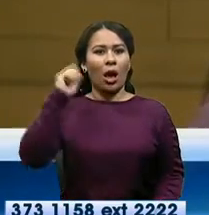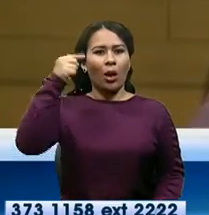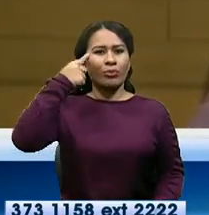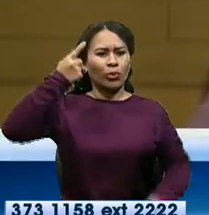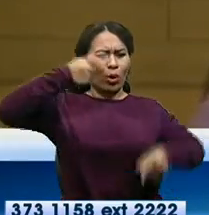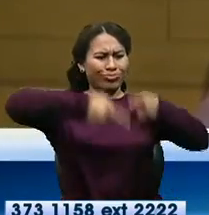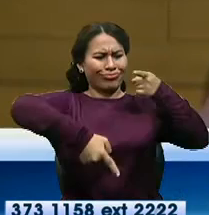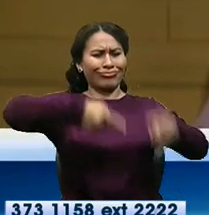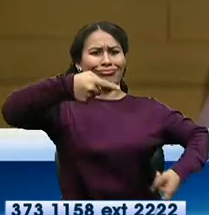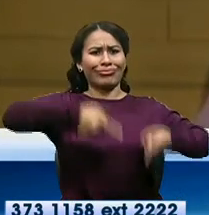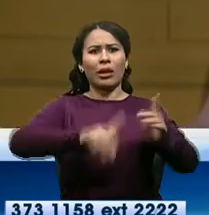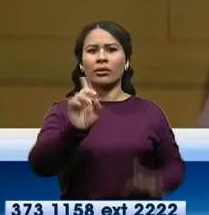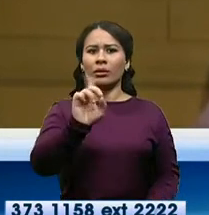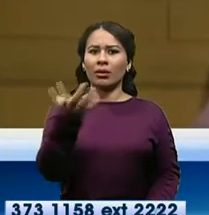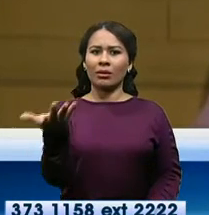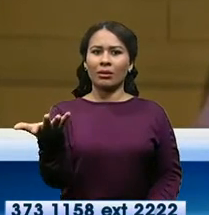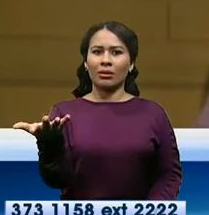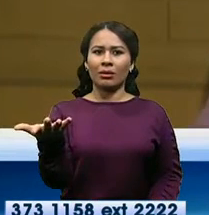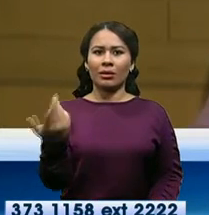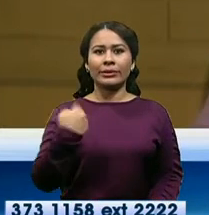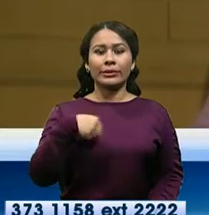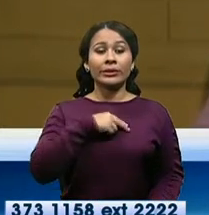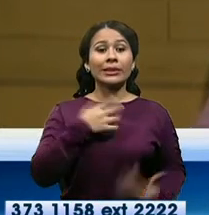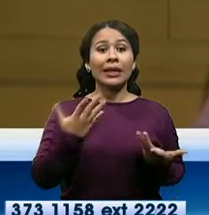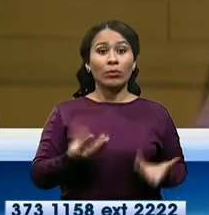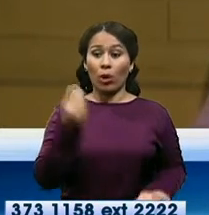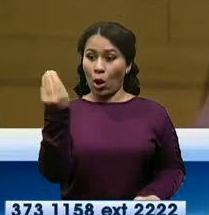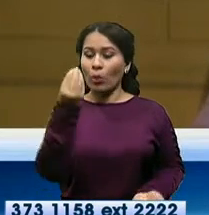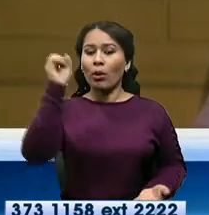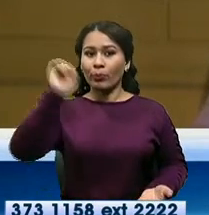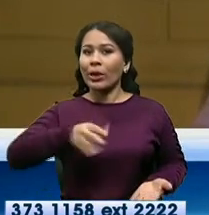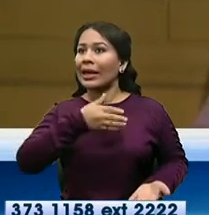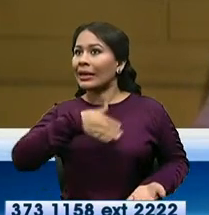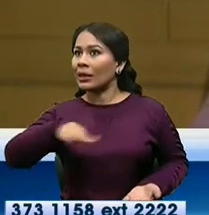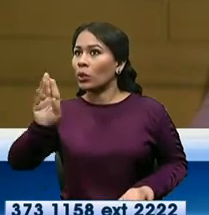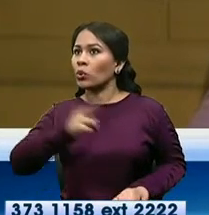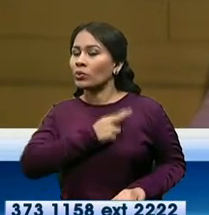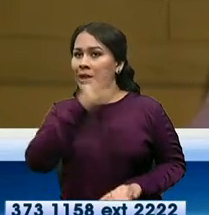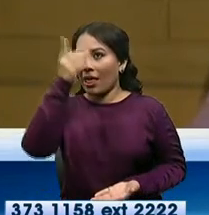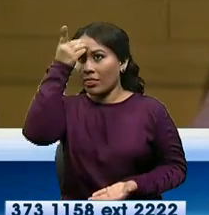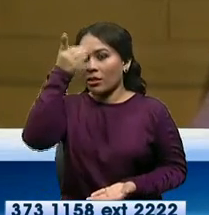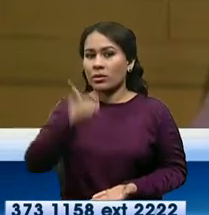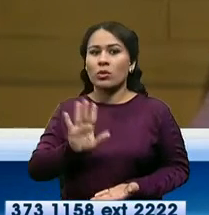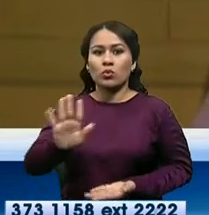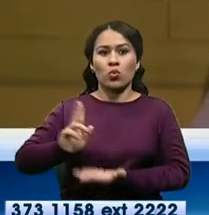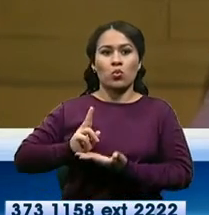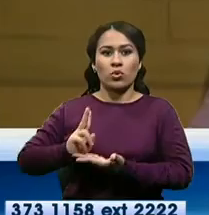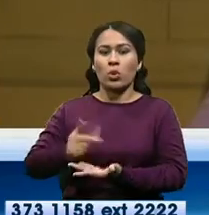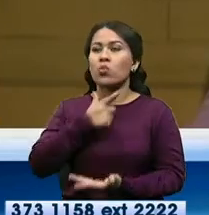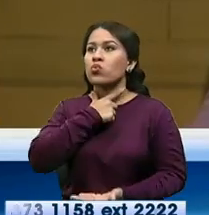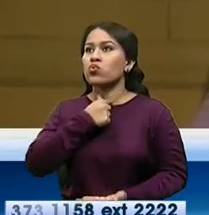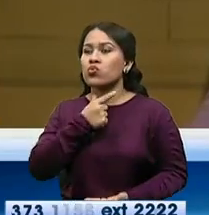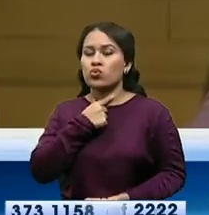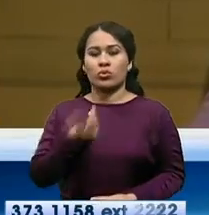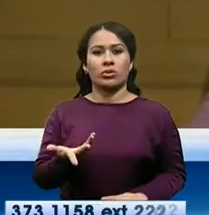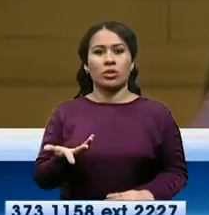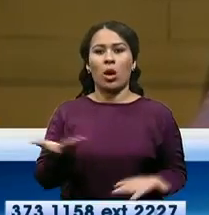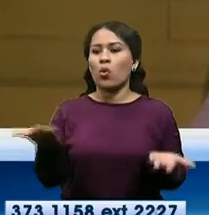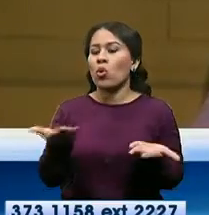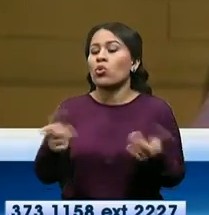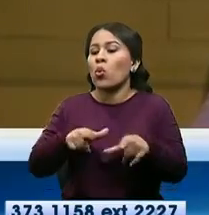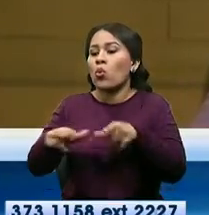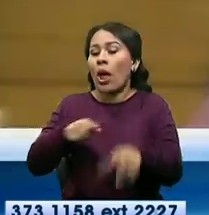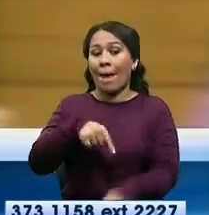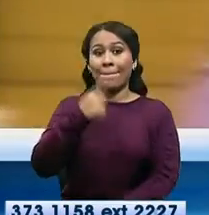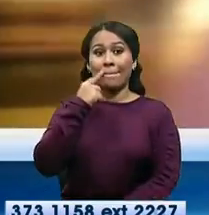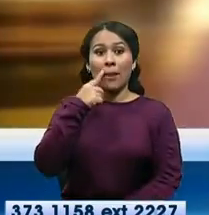el sistema para que los estudiantes puedan estudiar conforme su vocación, la carrera que quiera y en el sitio donde sus padres